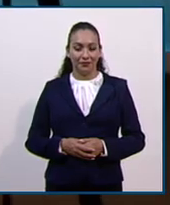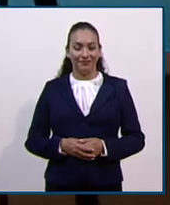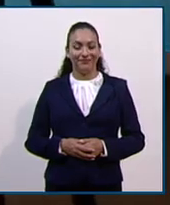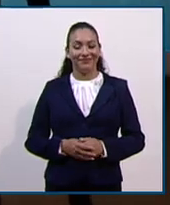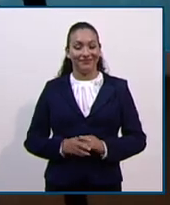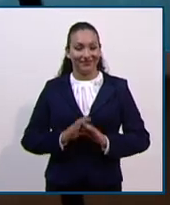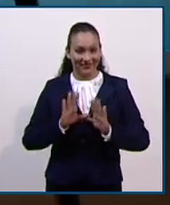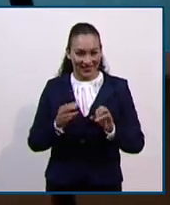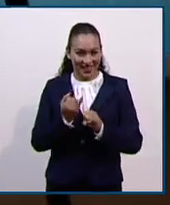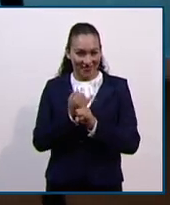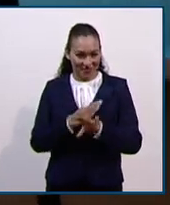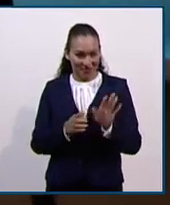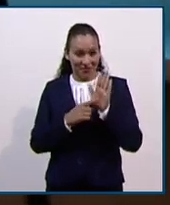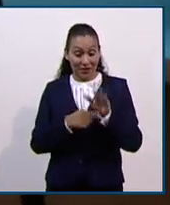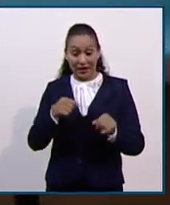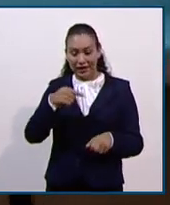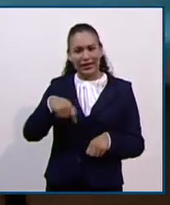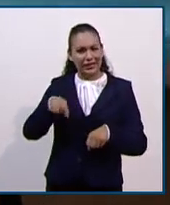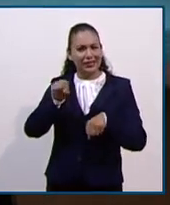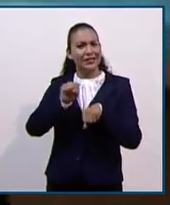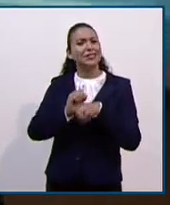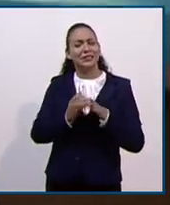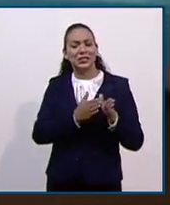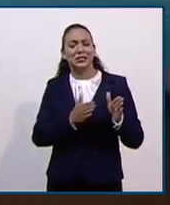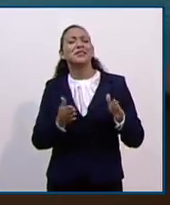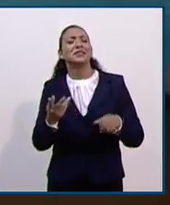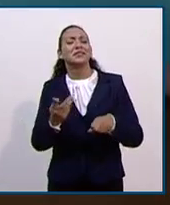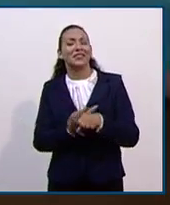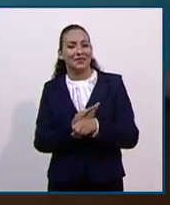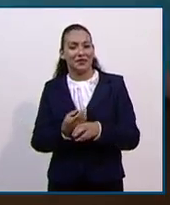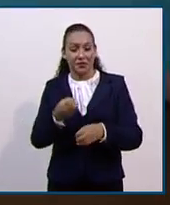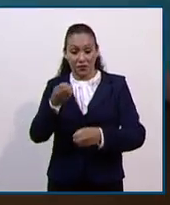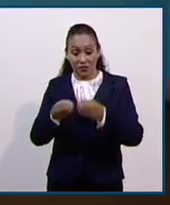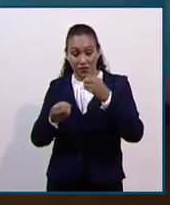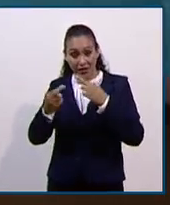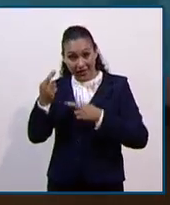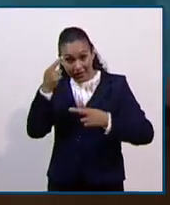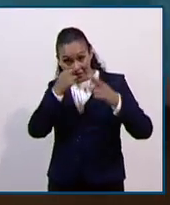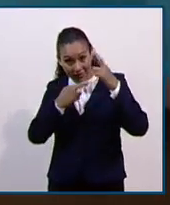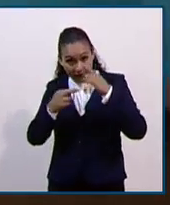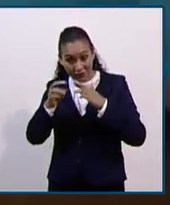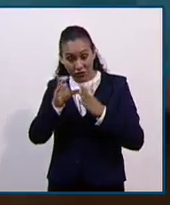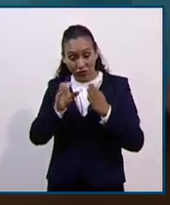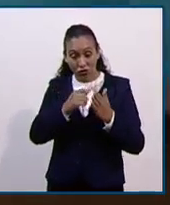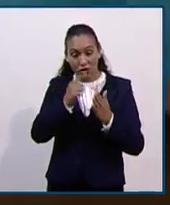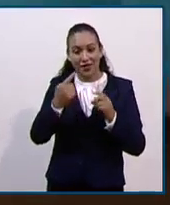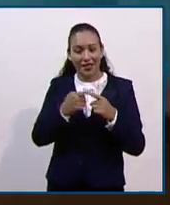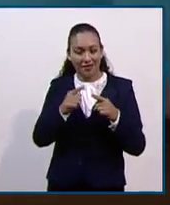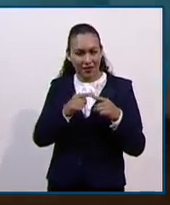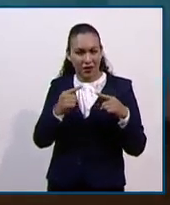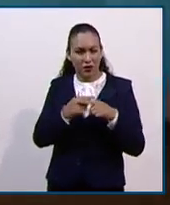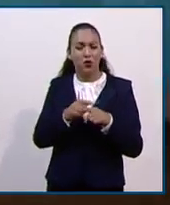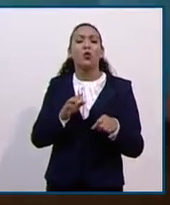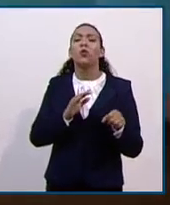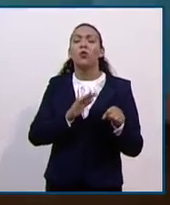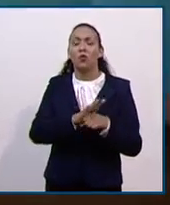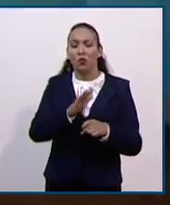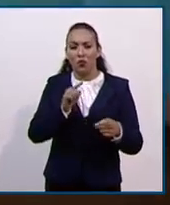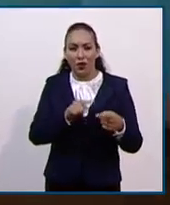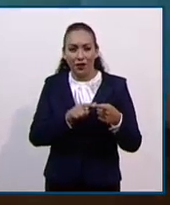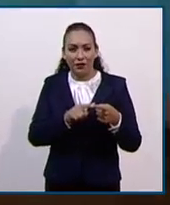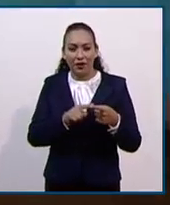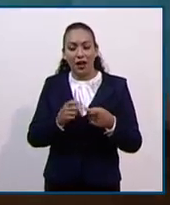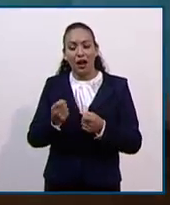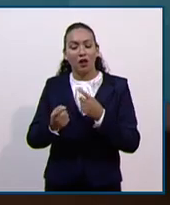Vámonos con toda la información. Esta semana, el Pleno de la Suprema Corte resolvió una contradicción de criterios sobre causales de